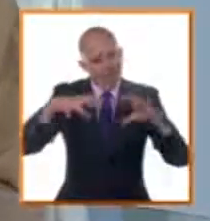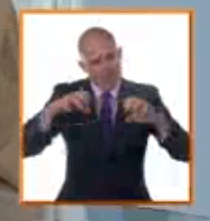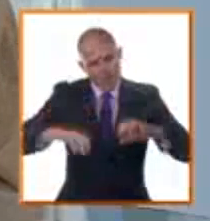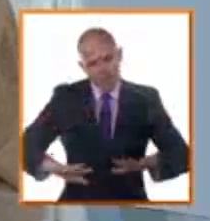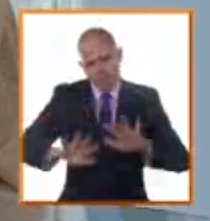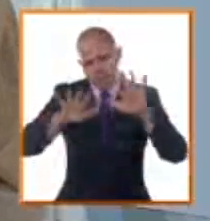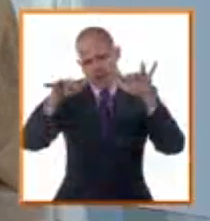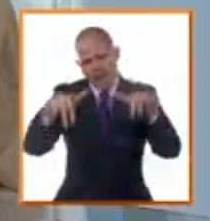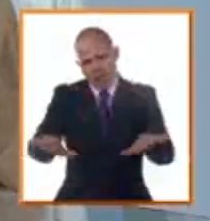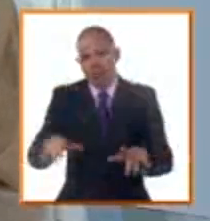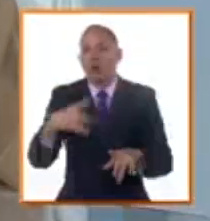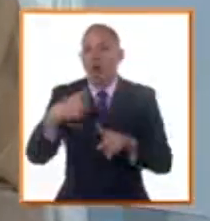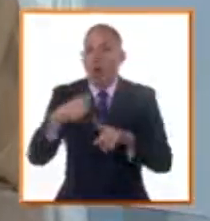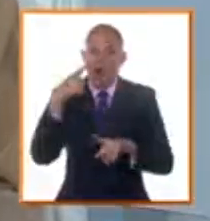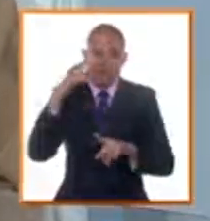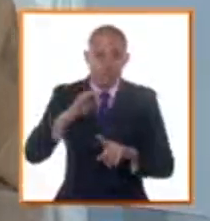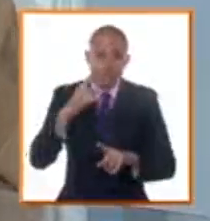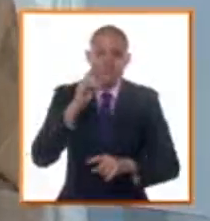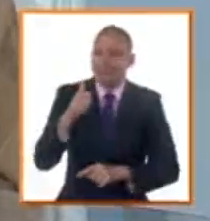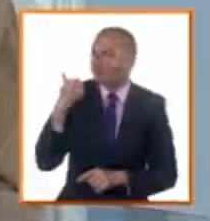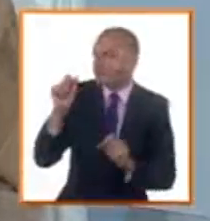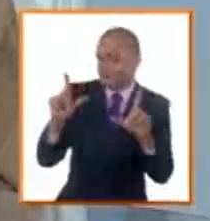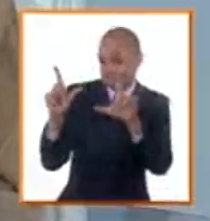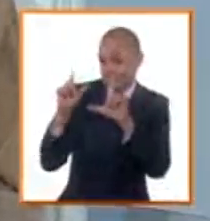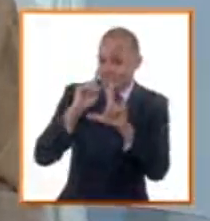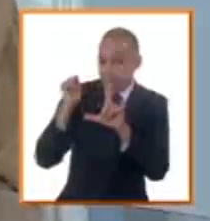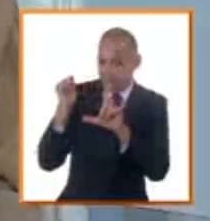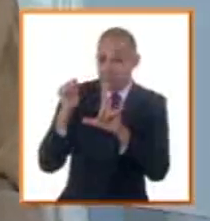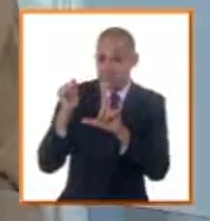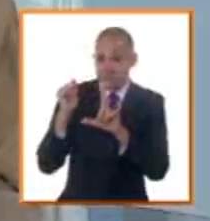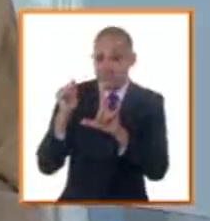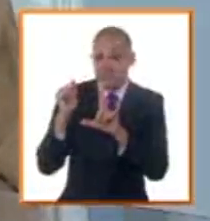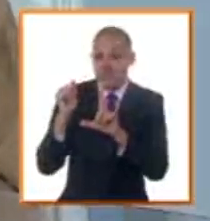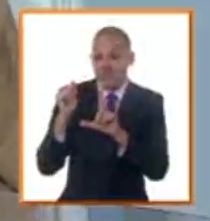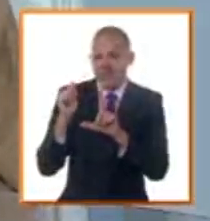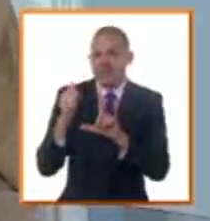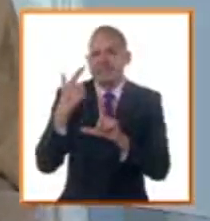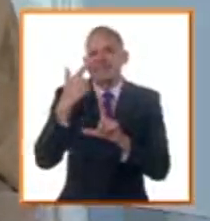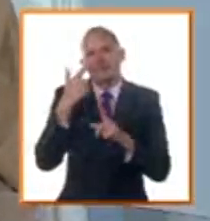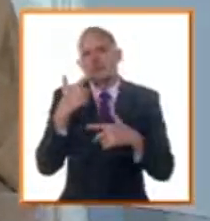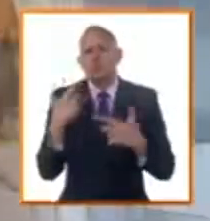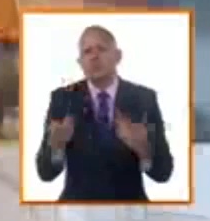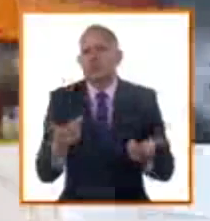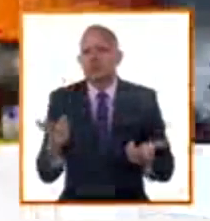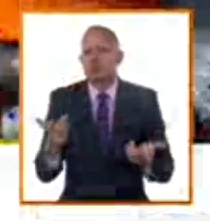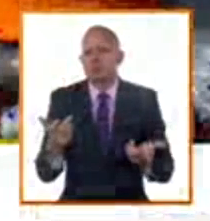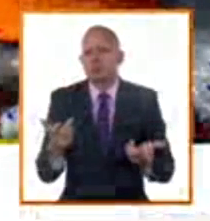suelos. En la imagen de satélite que tenemos en estos momentos en pantalla,